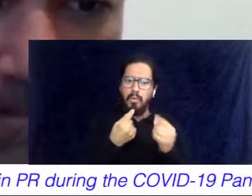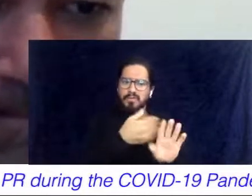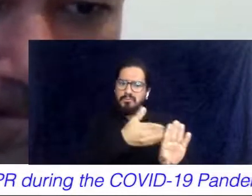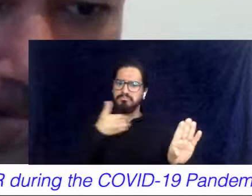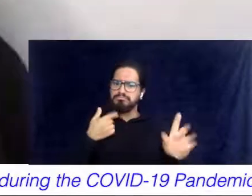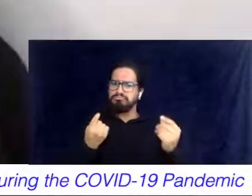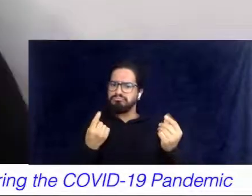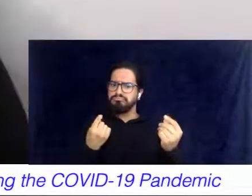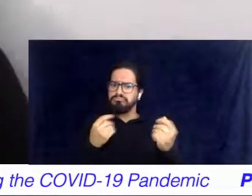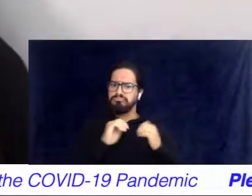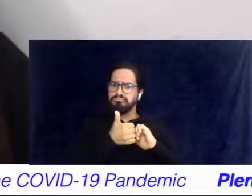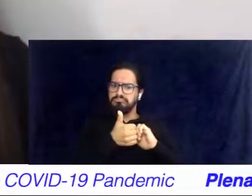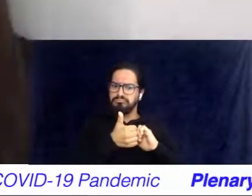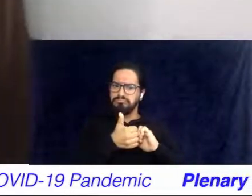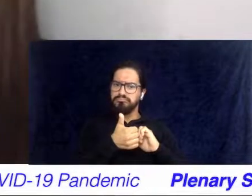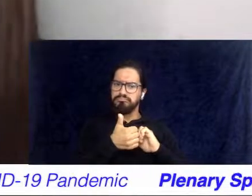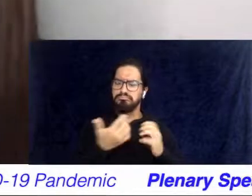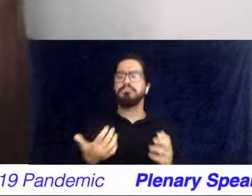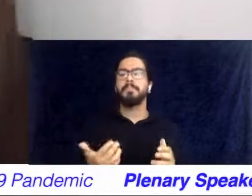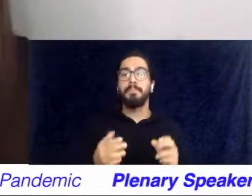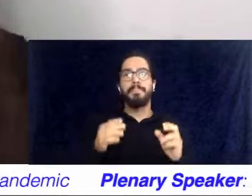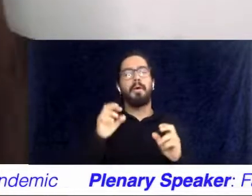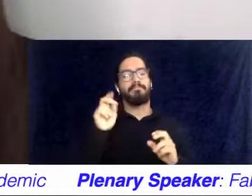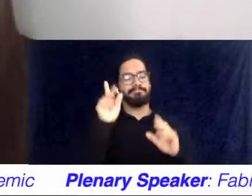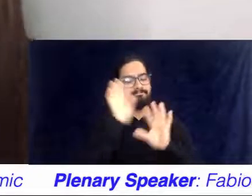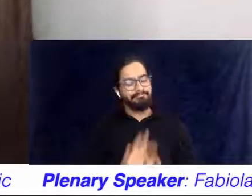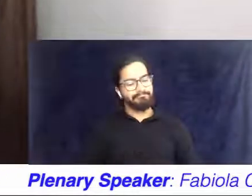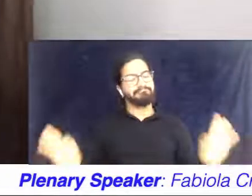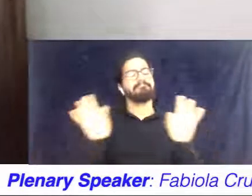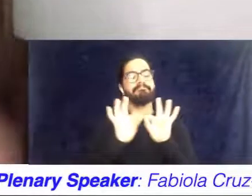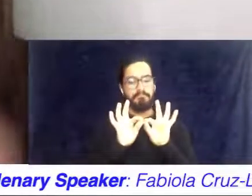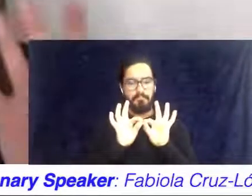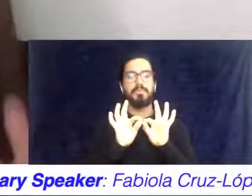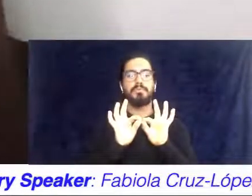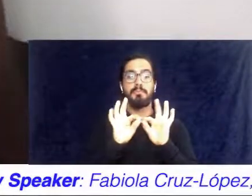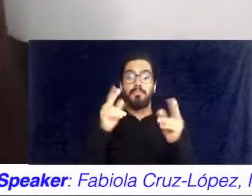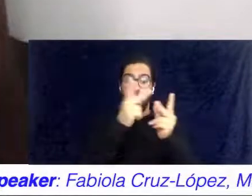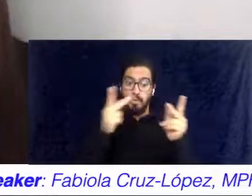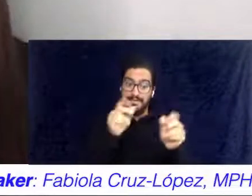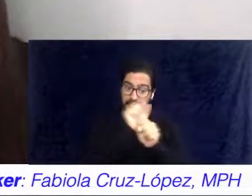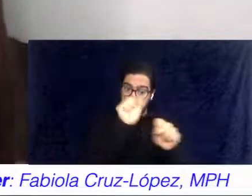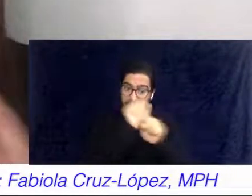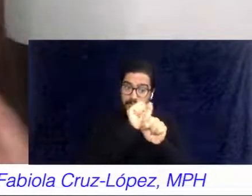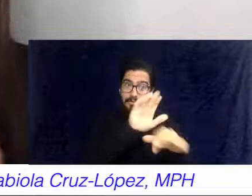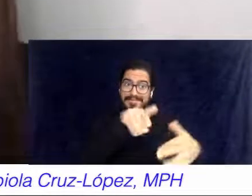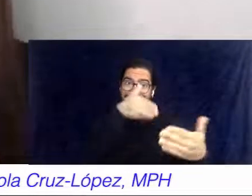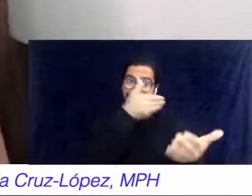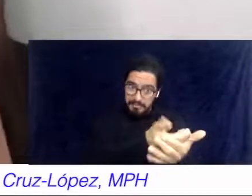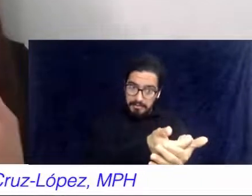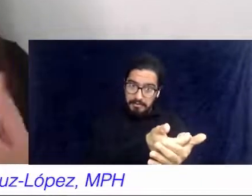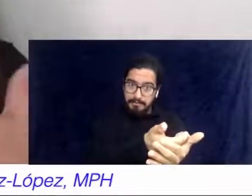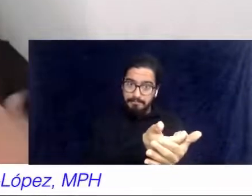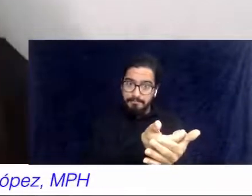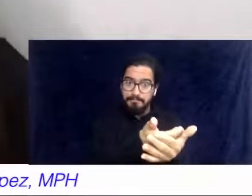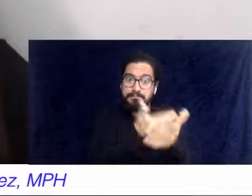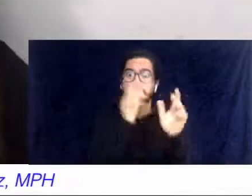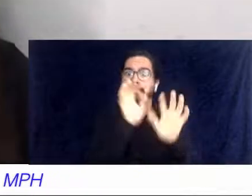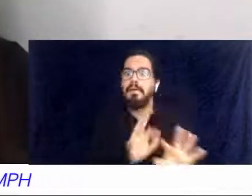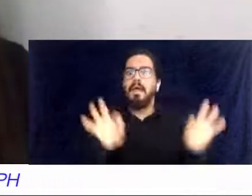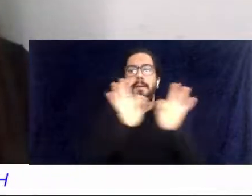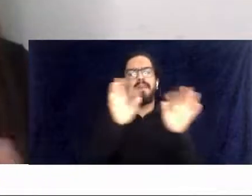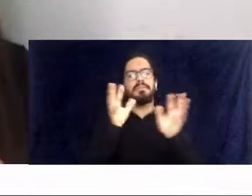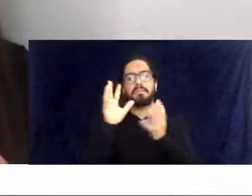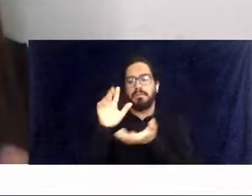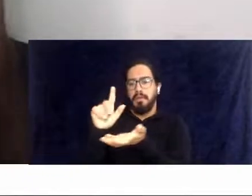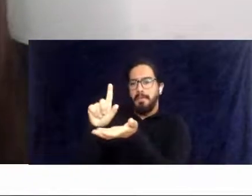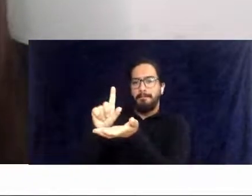Ok, bien importante. Cuando llegamos a nuestro lugar de trabajo, pues obviamente tenemos que tener los dispensadores de hand